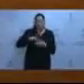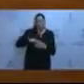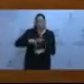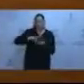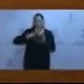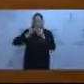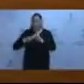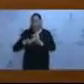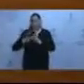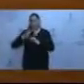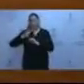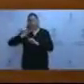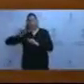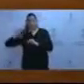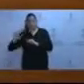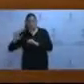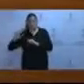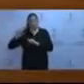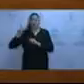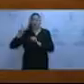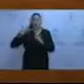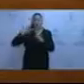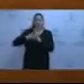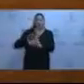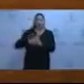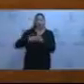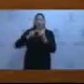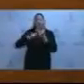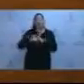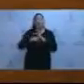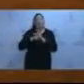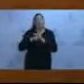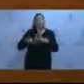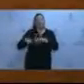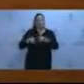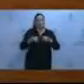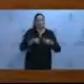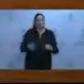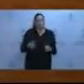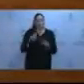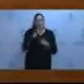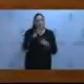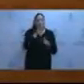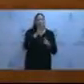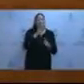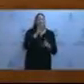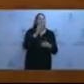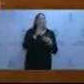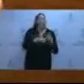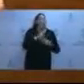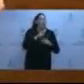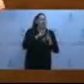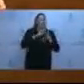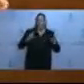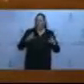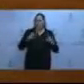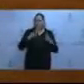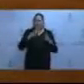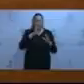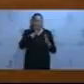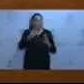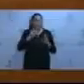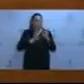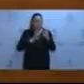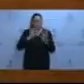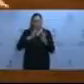Unión supondrá que la asignación de las encomiendas de gestión de suelo deberá hacerse a empresas íntegramente públicas o, en caso de sociedades con